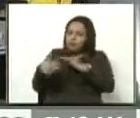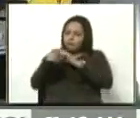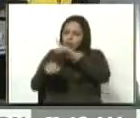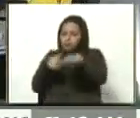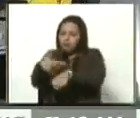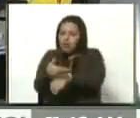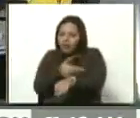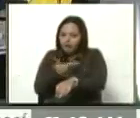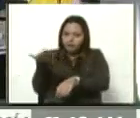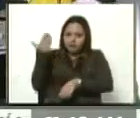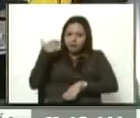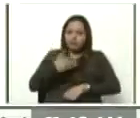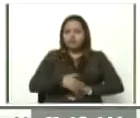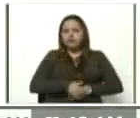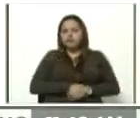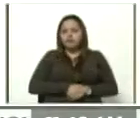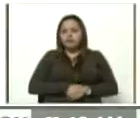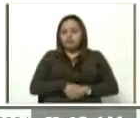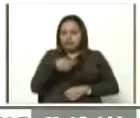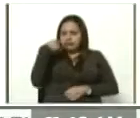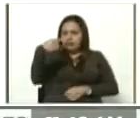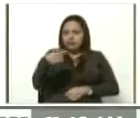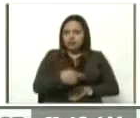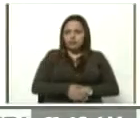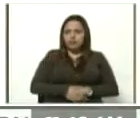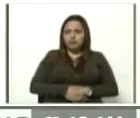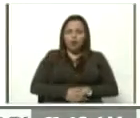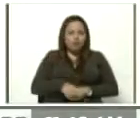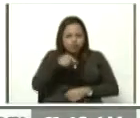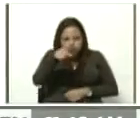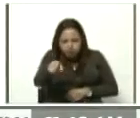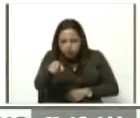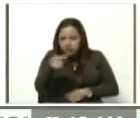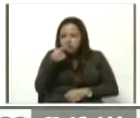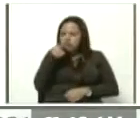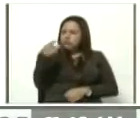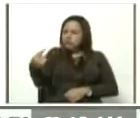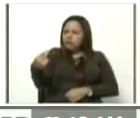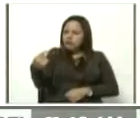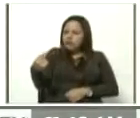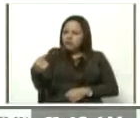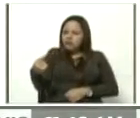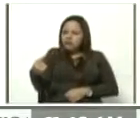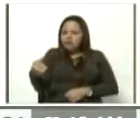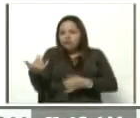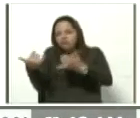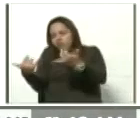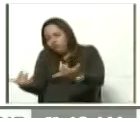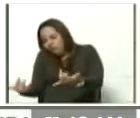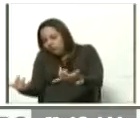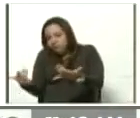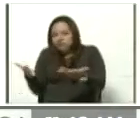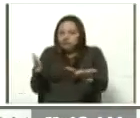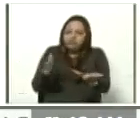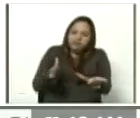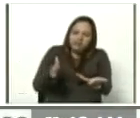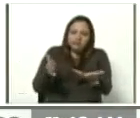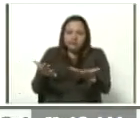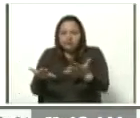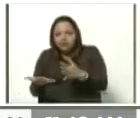presentaba la lámina anterior. Dice así, ¿usted diría que últimamente la situación económica del país